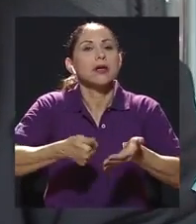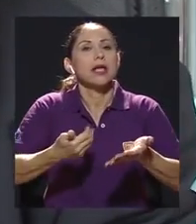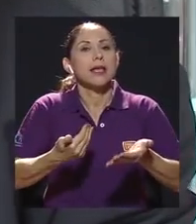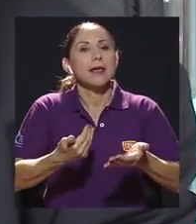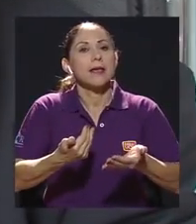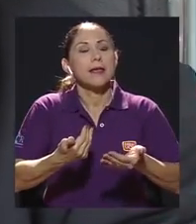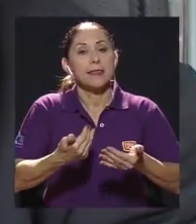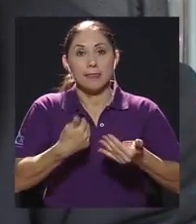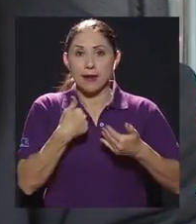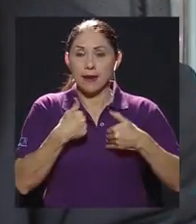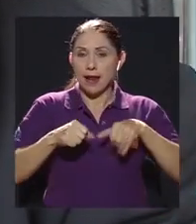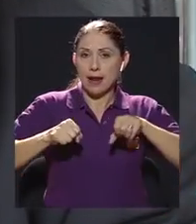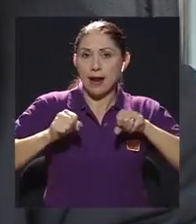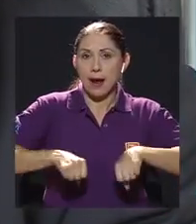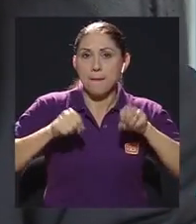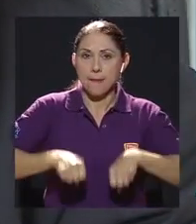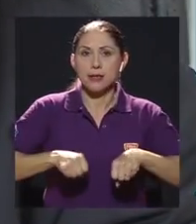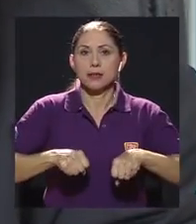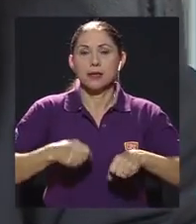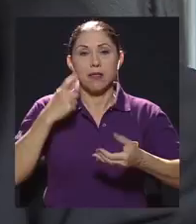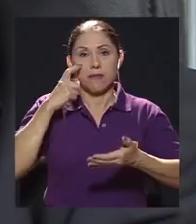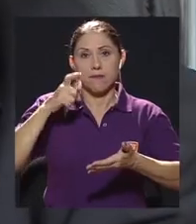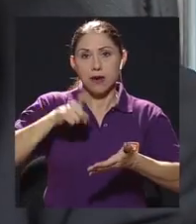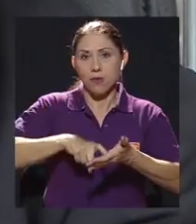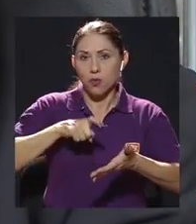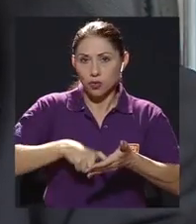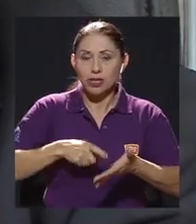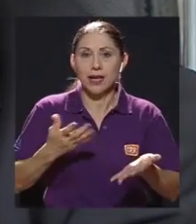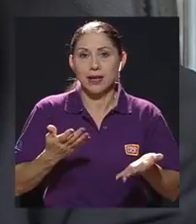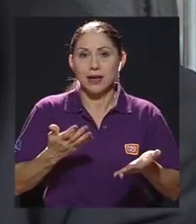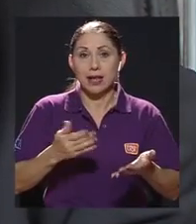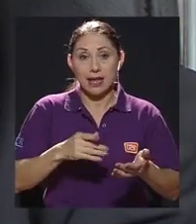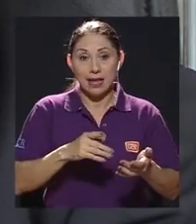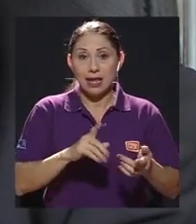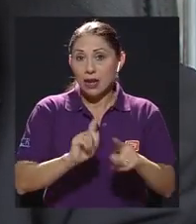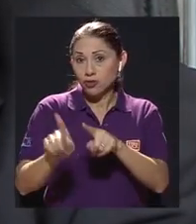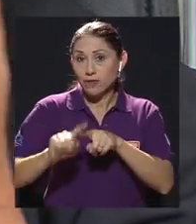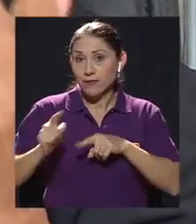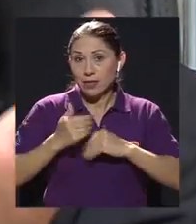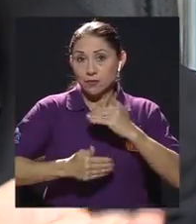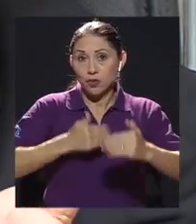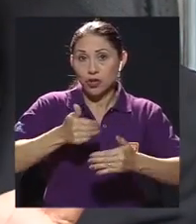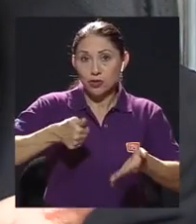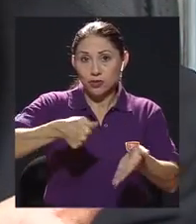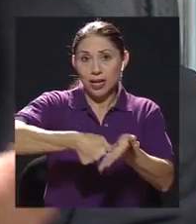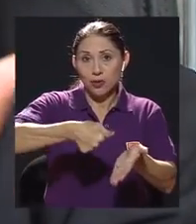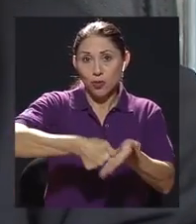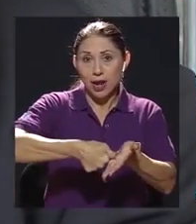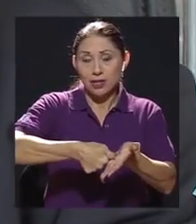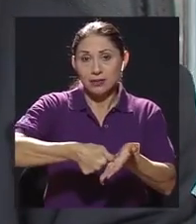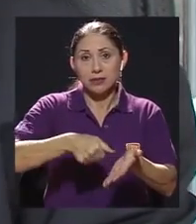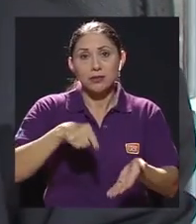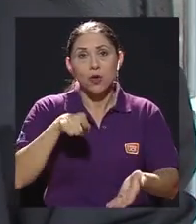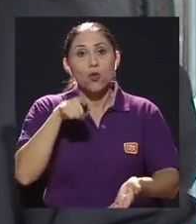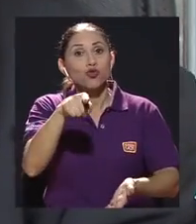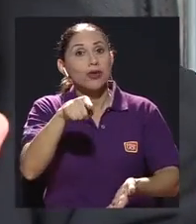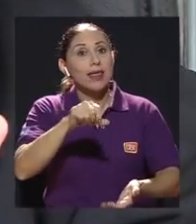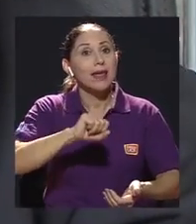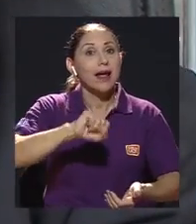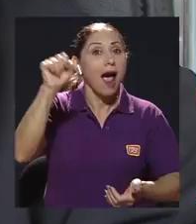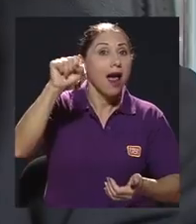la capacidad de reconocer que en el marco de los procesos electorales usted gana,